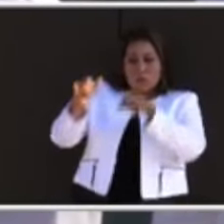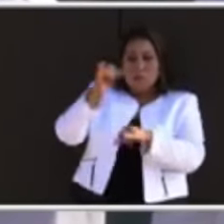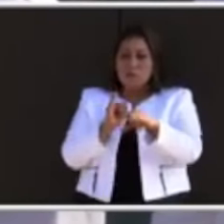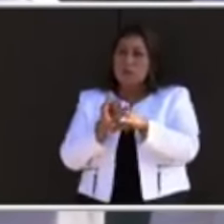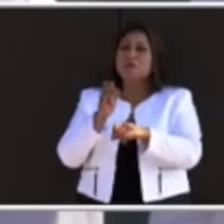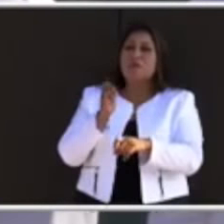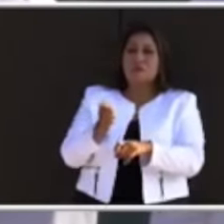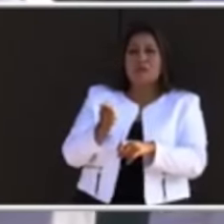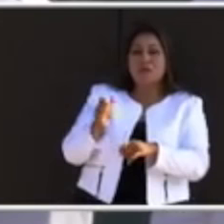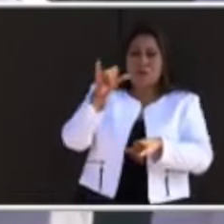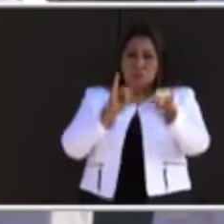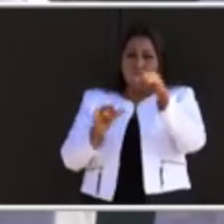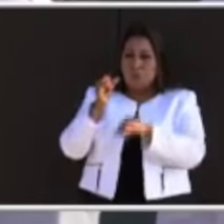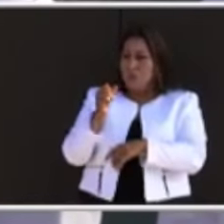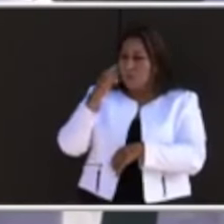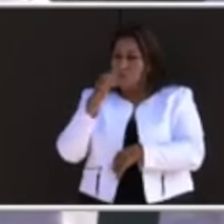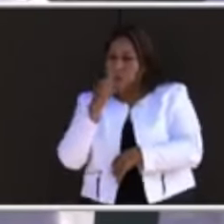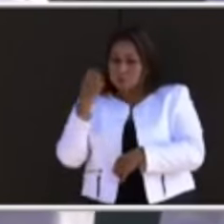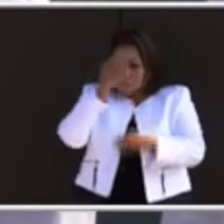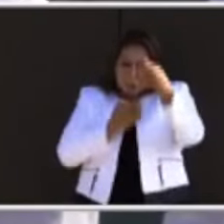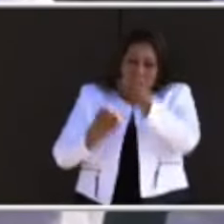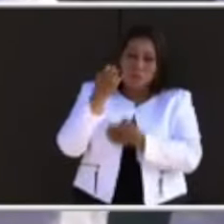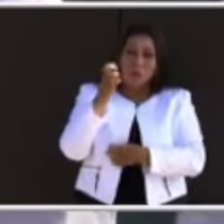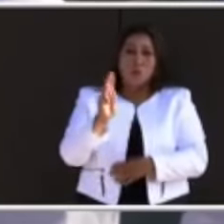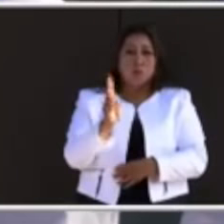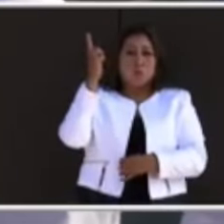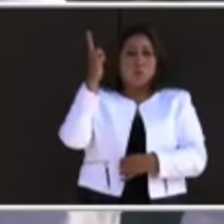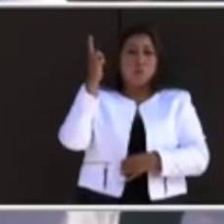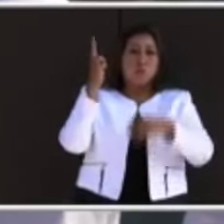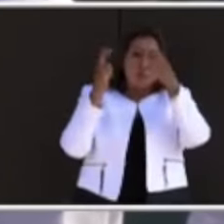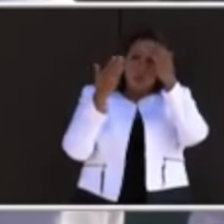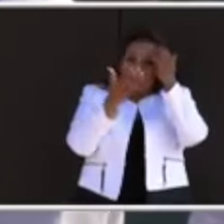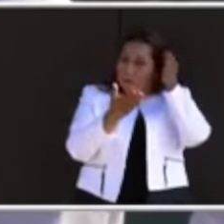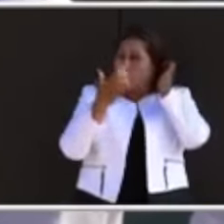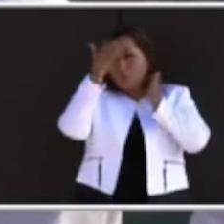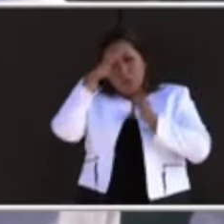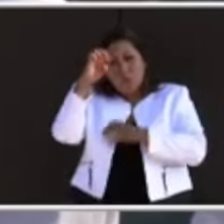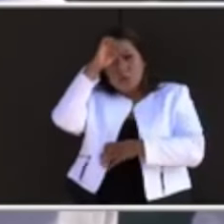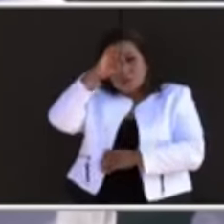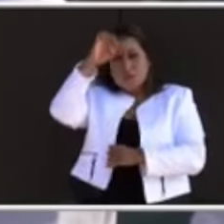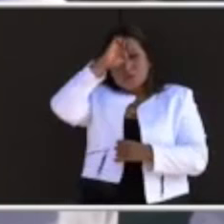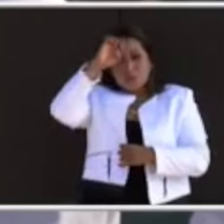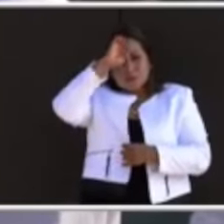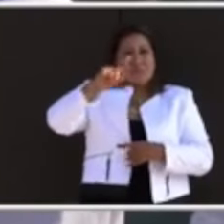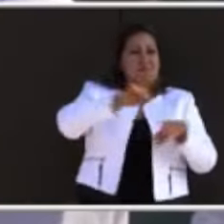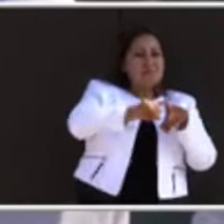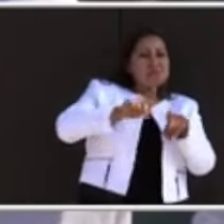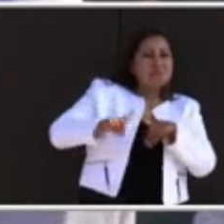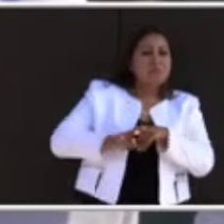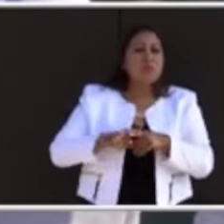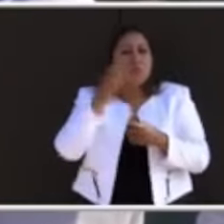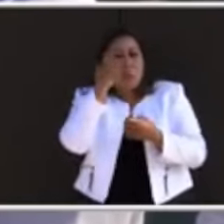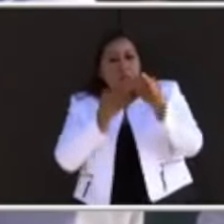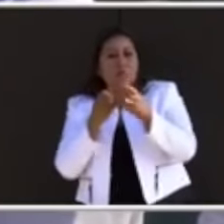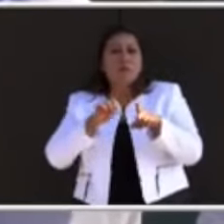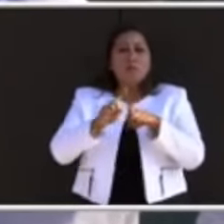Instituto Nacional de Ciencias Penales. Cuenta con una amplia experiencia en desarrollo social y gestión ciudadana a